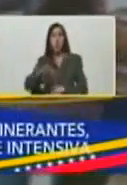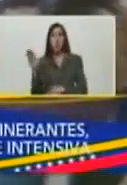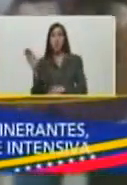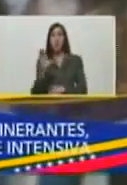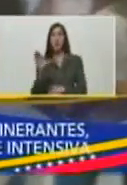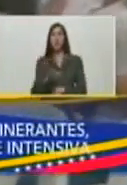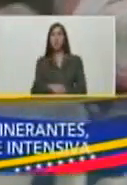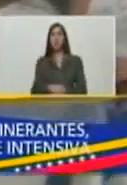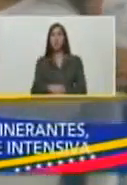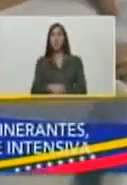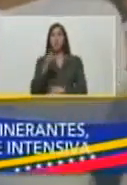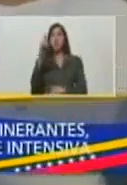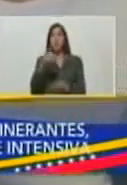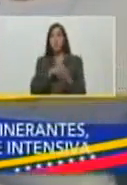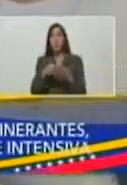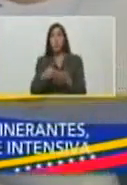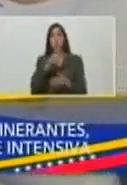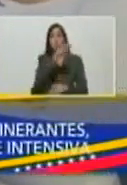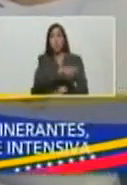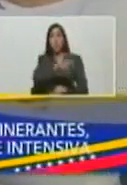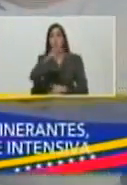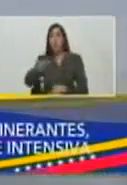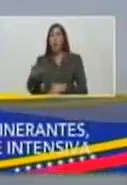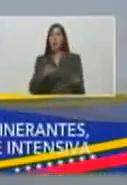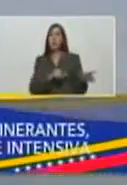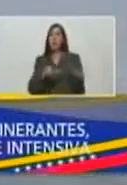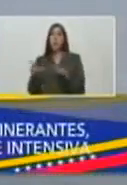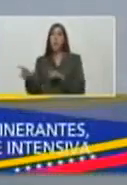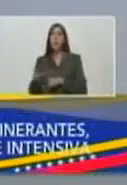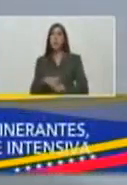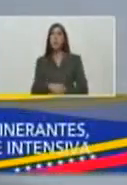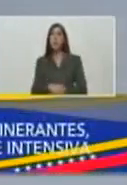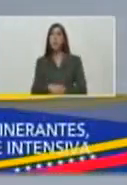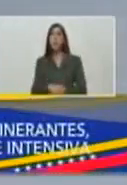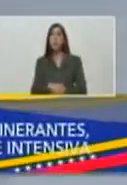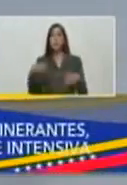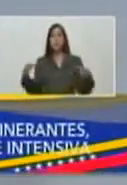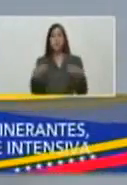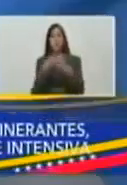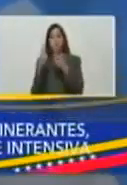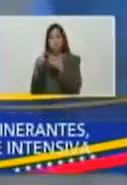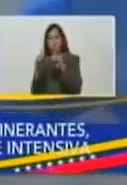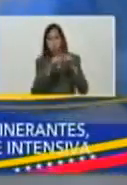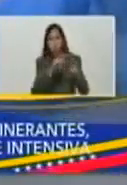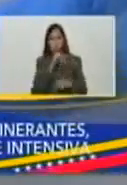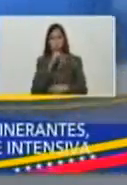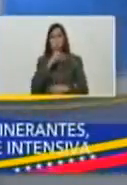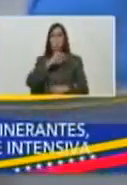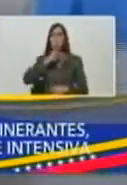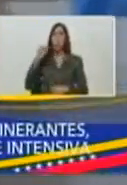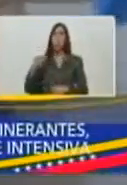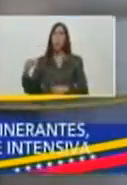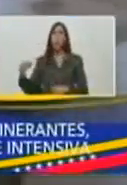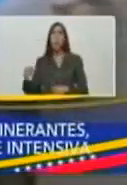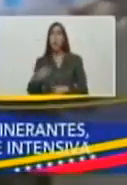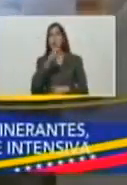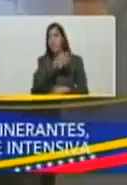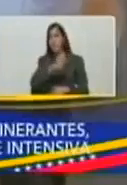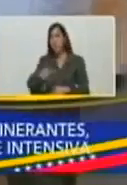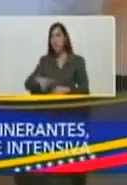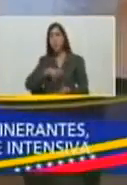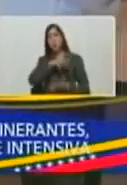más de 1.600.000 personas vacunadas entre los diferentes grupos etarios, adultos mayores, jóvenes, personas con algún tipo de patología de